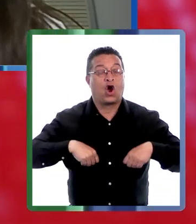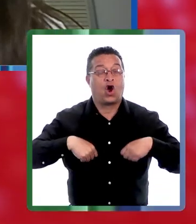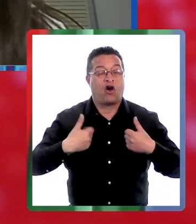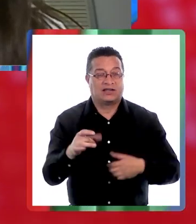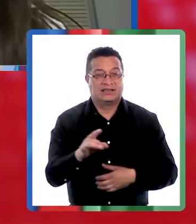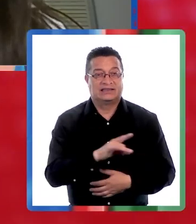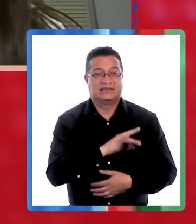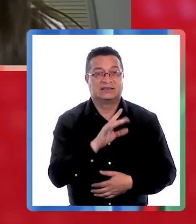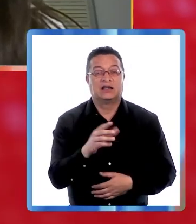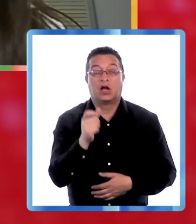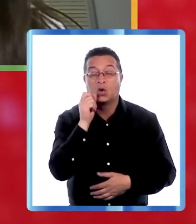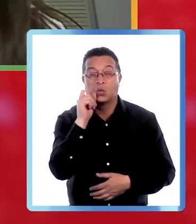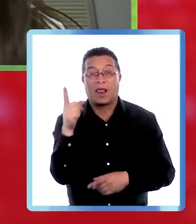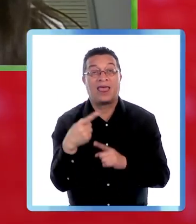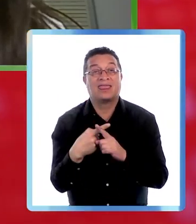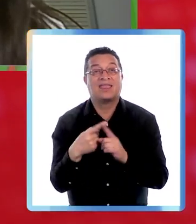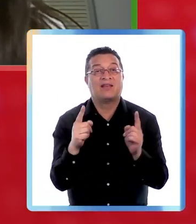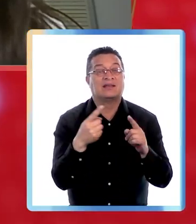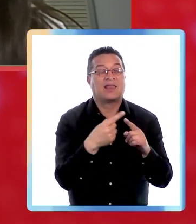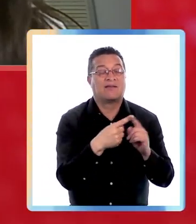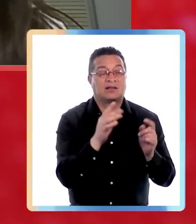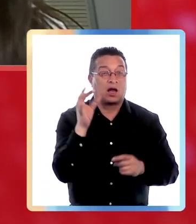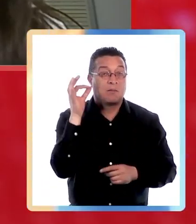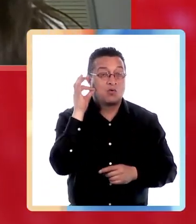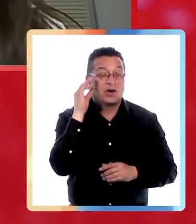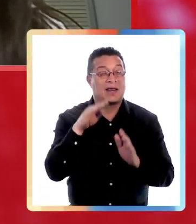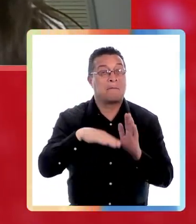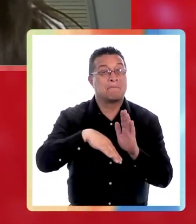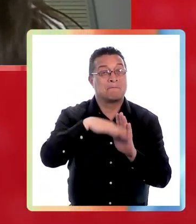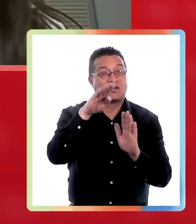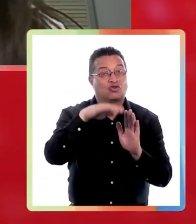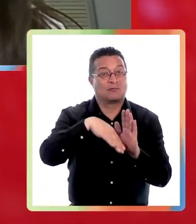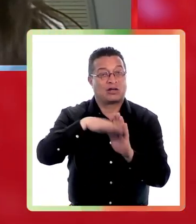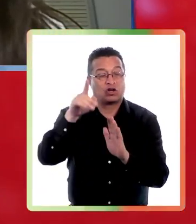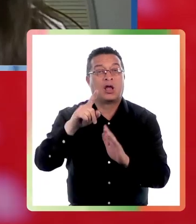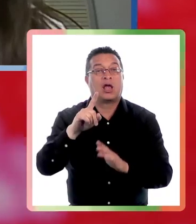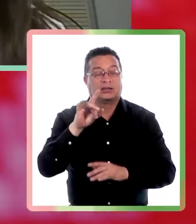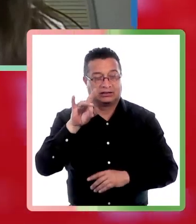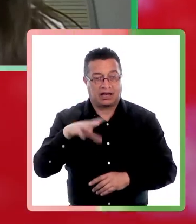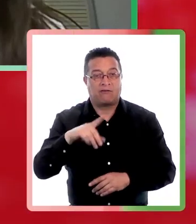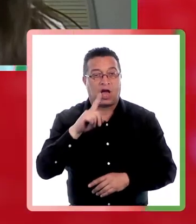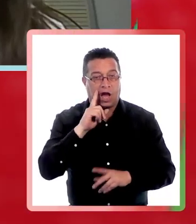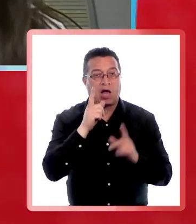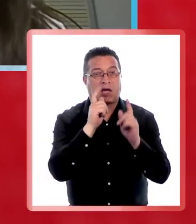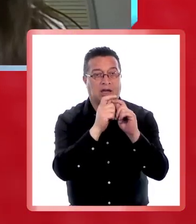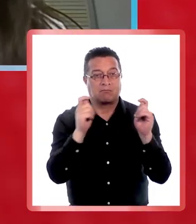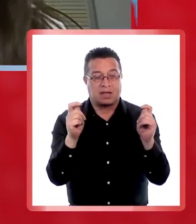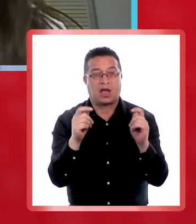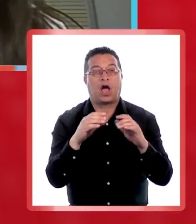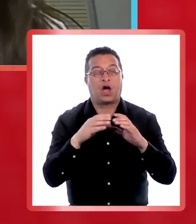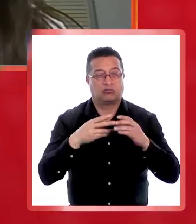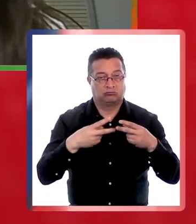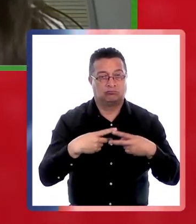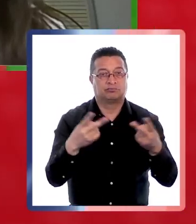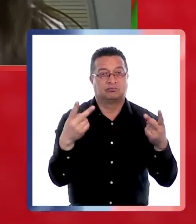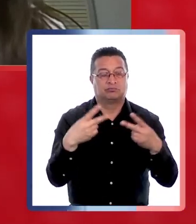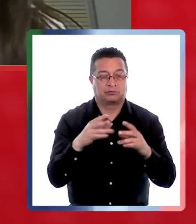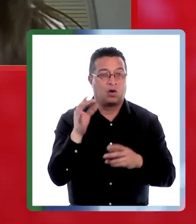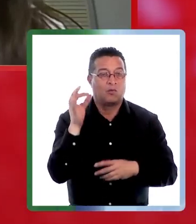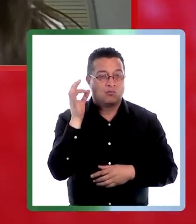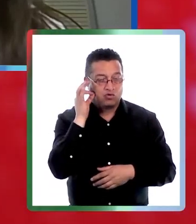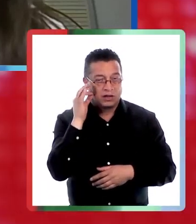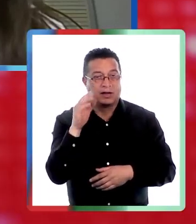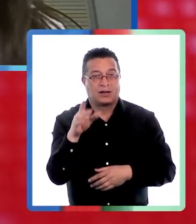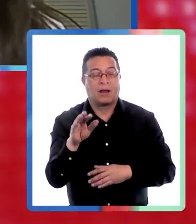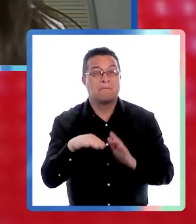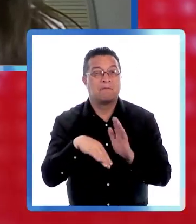en Chile. ¿Y qué diferencias se observan respecto a mujeres mayores? Sabemos que existe una campaña comunicacional y se da más en